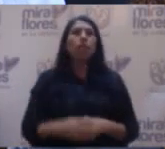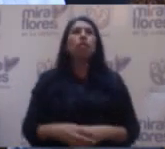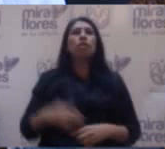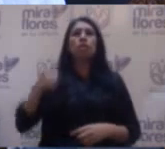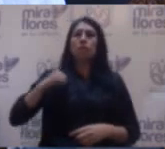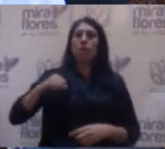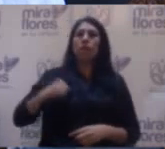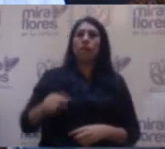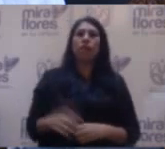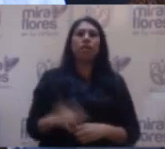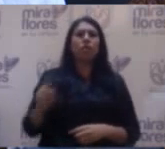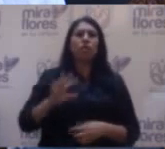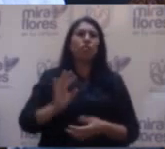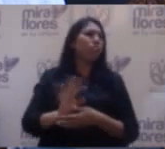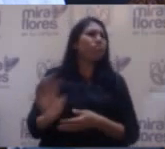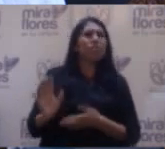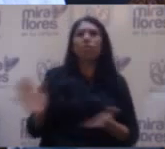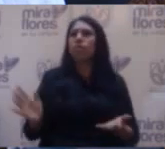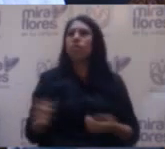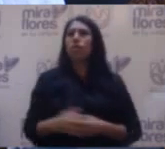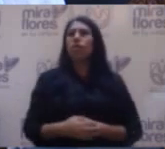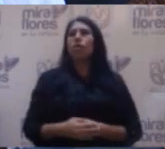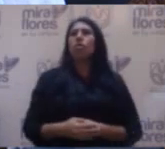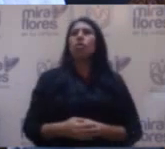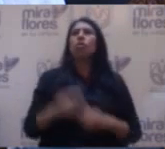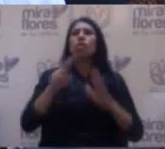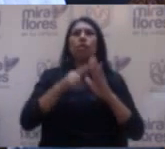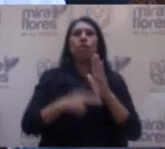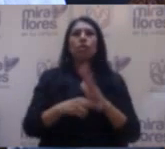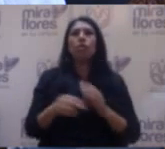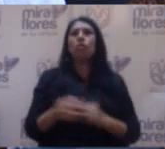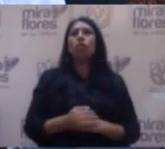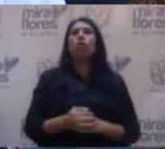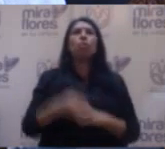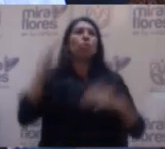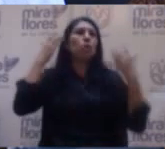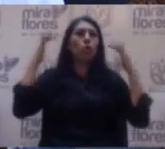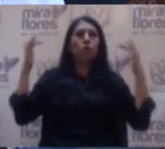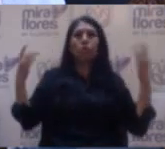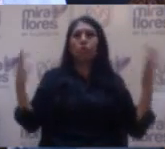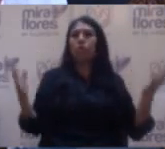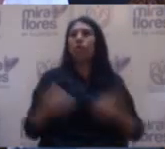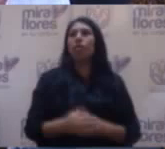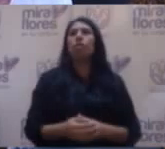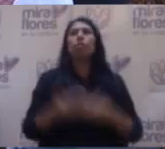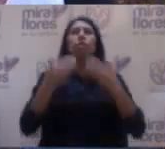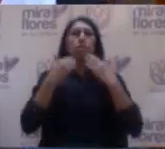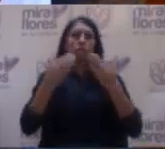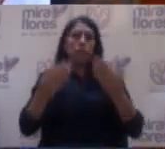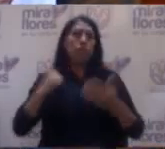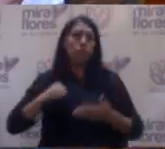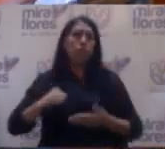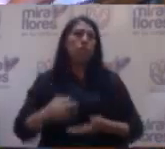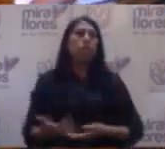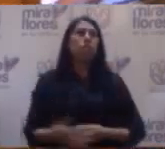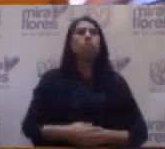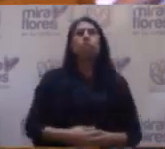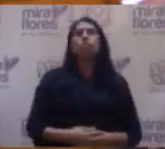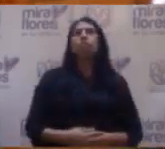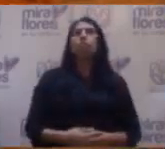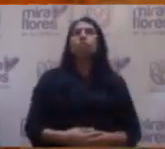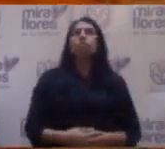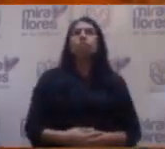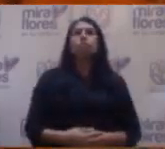de todas las medidas que se puedan dar para eliminar los ruidos molestos, mi voto va a ser en contra. Gracias, señor alcalde.